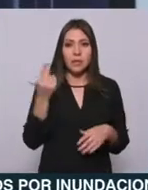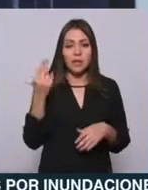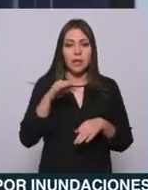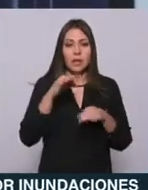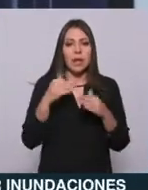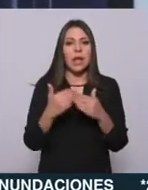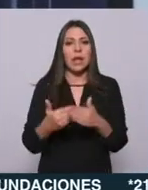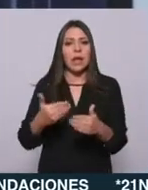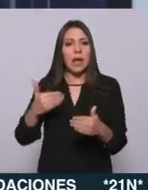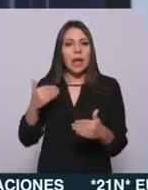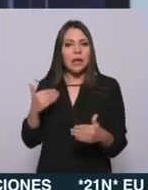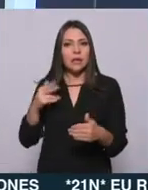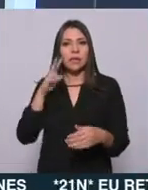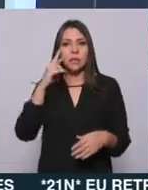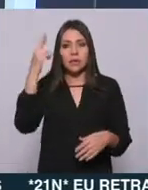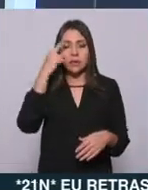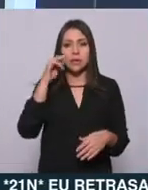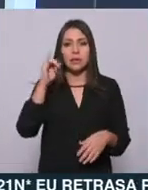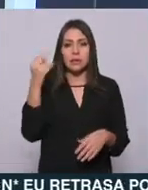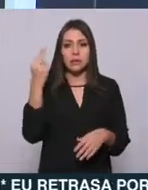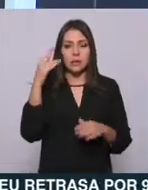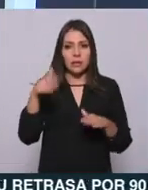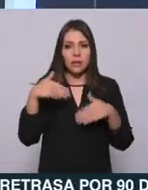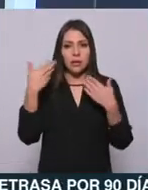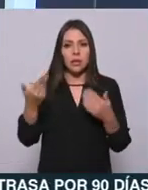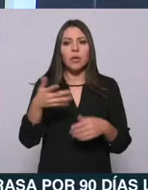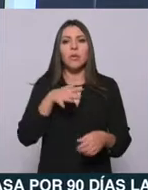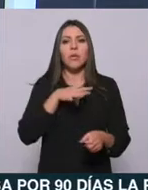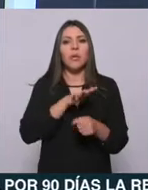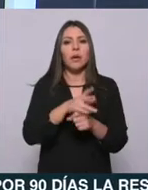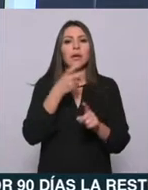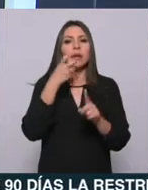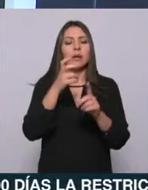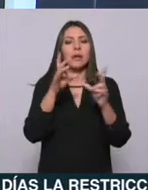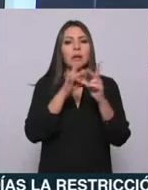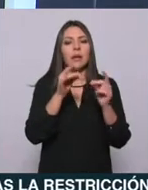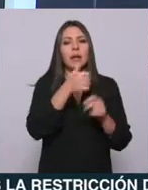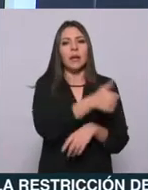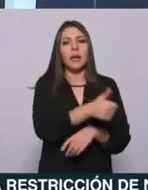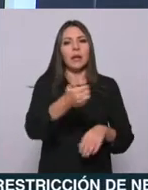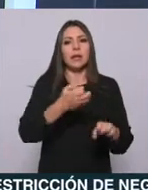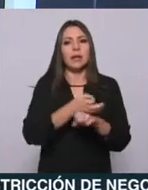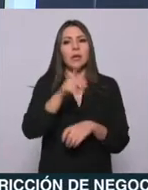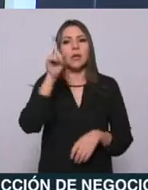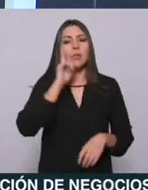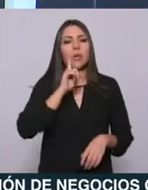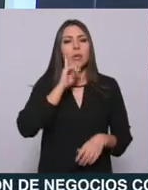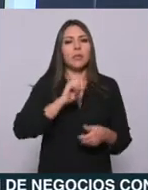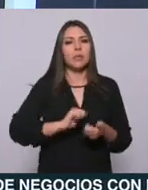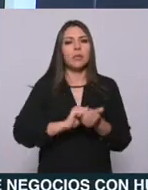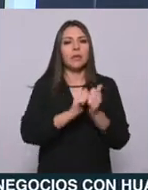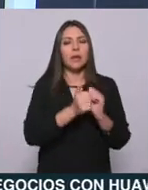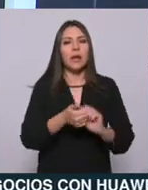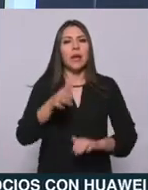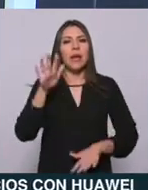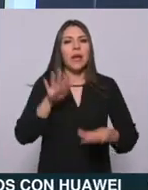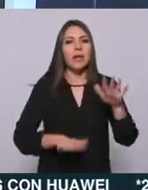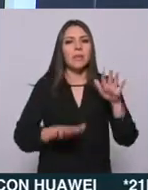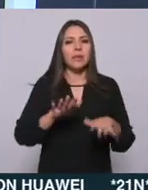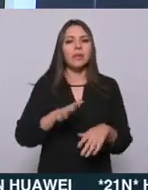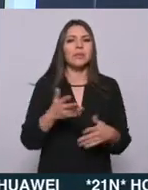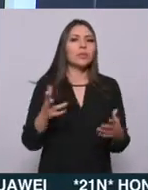para analizar si es necesario llegar y si el señalamiento que se le da a los estados, pues también creo que pone a las mujeres en una situación de pronto de mucha